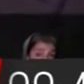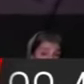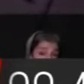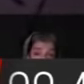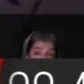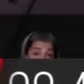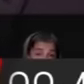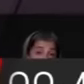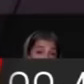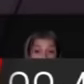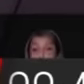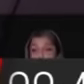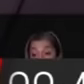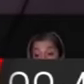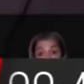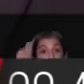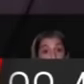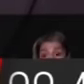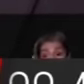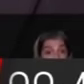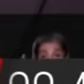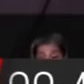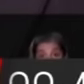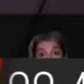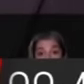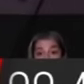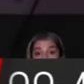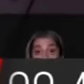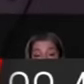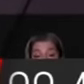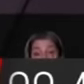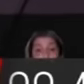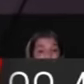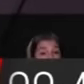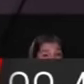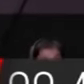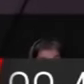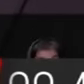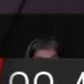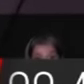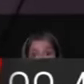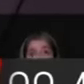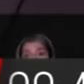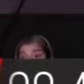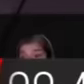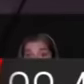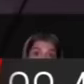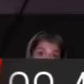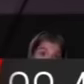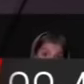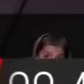la pandemia. En todo caso, lo que sí me gustaría es volver al sistema de inhibidores en las